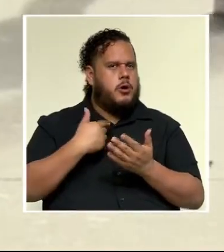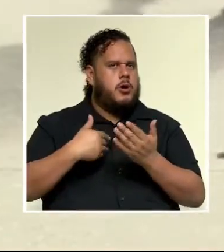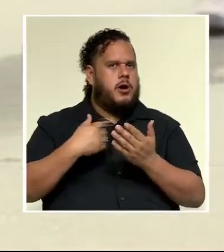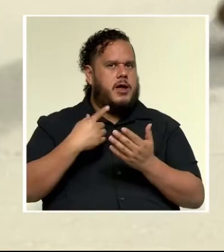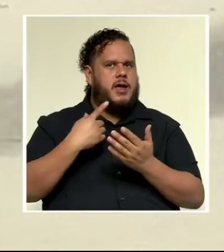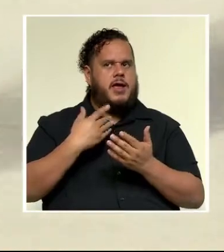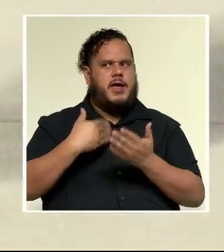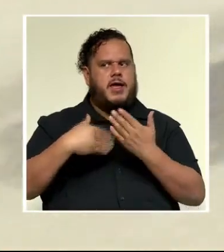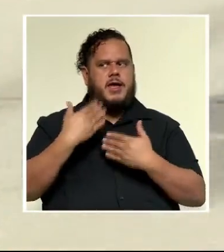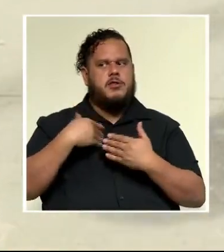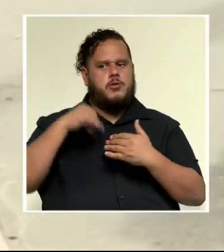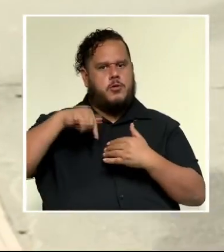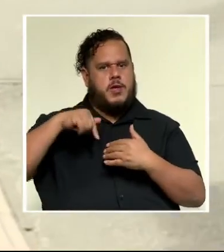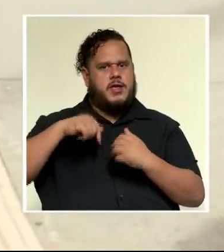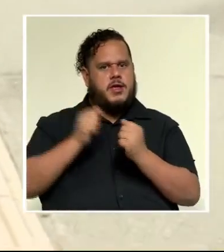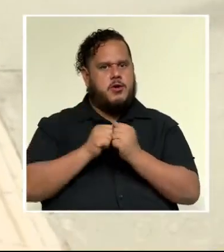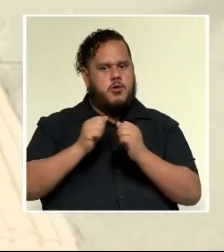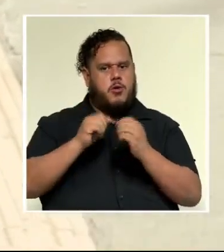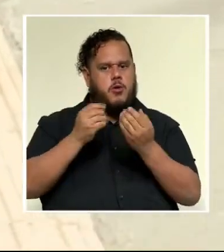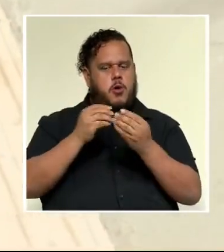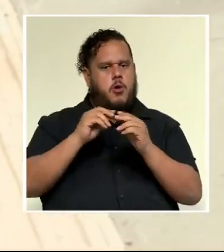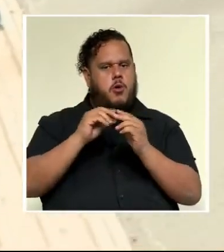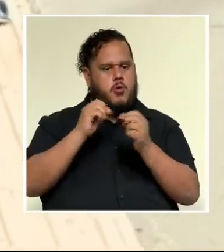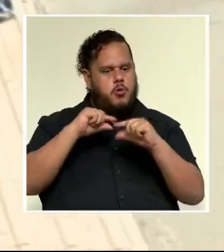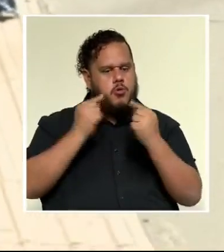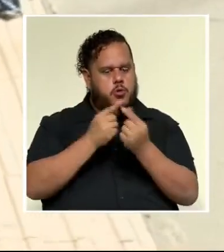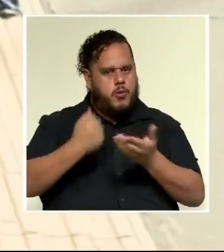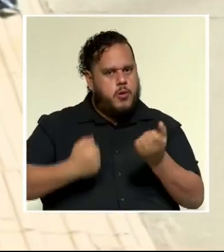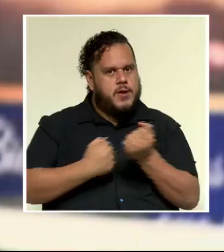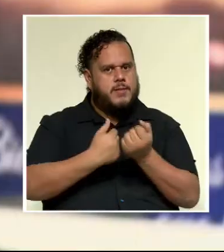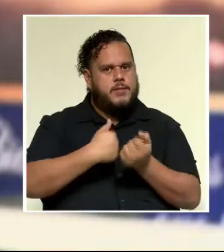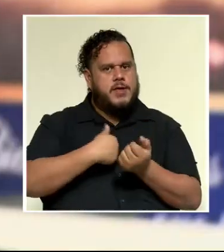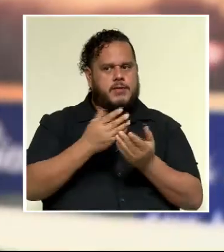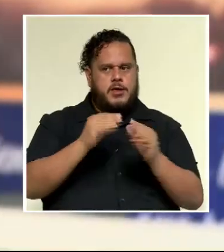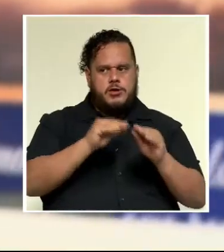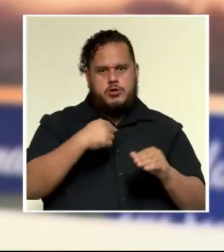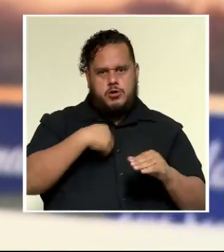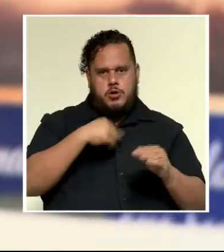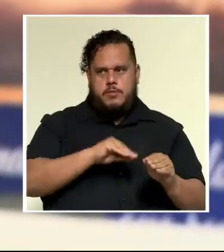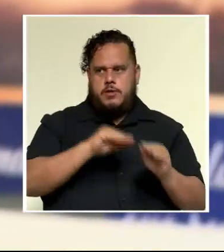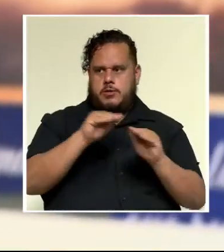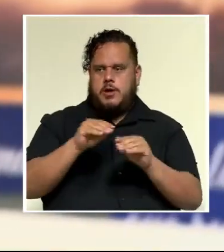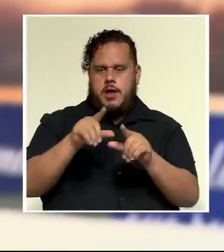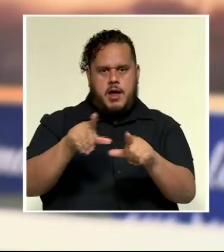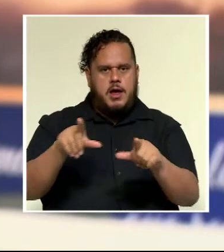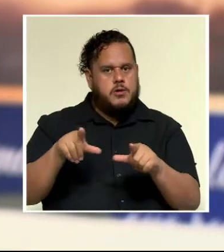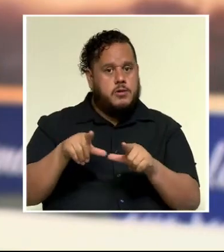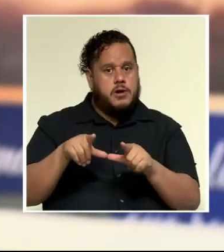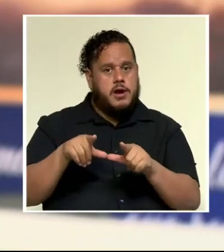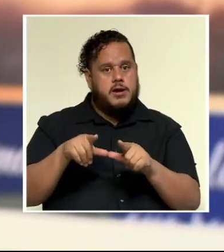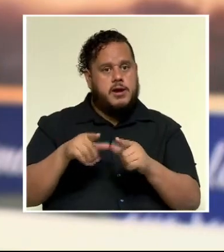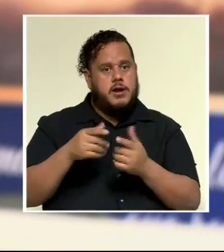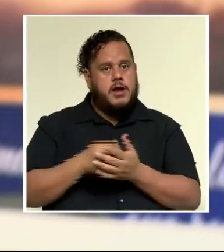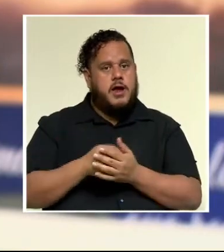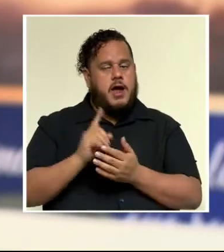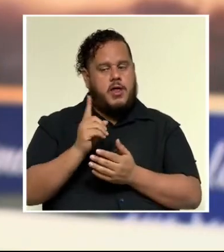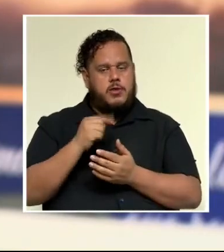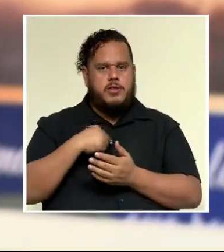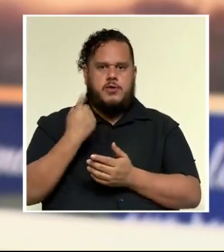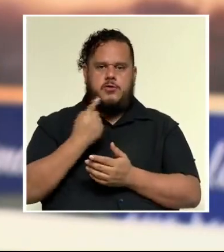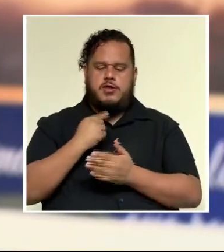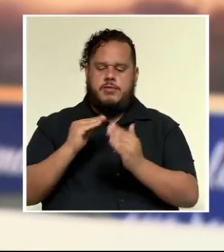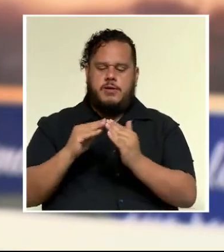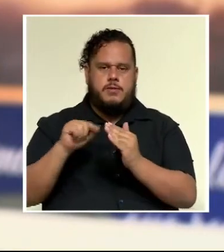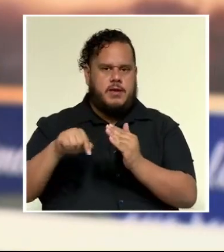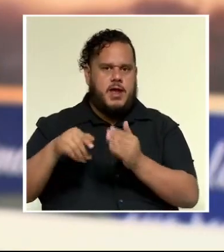aquí, pero con eso de la pandemia me trasladaba a la colonia Kennedy, en San Sebastián, a